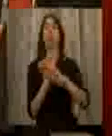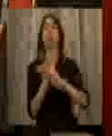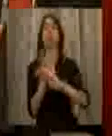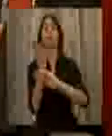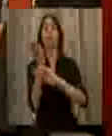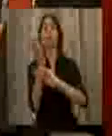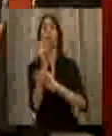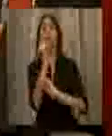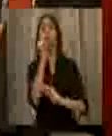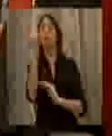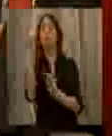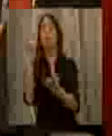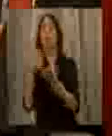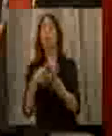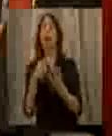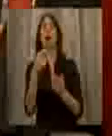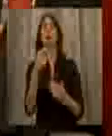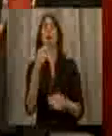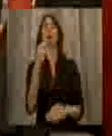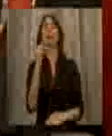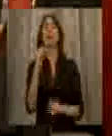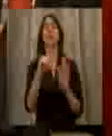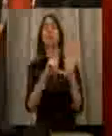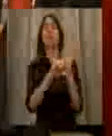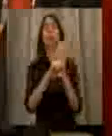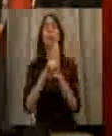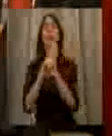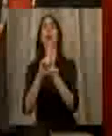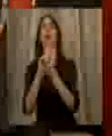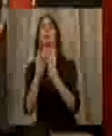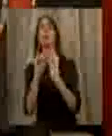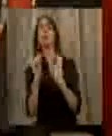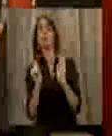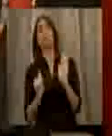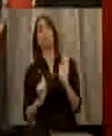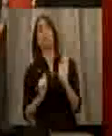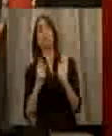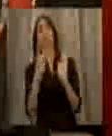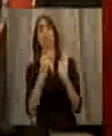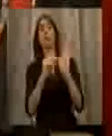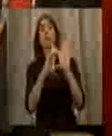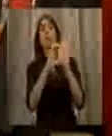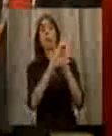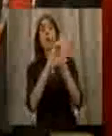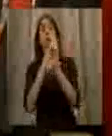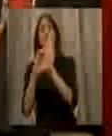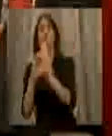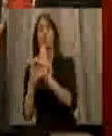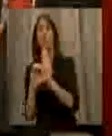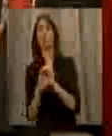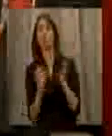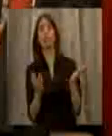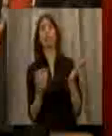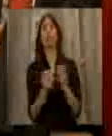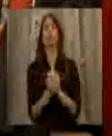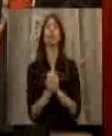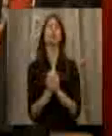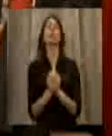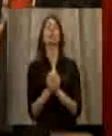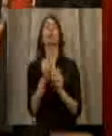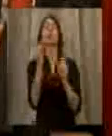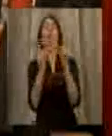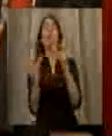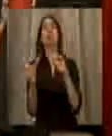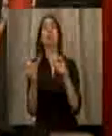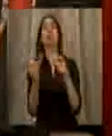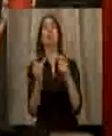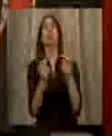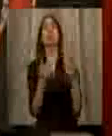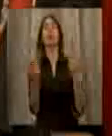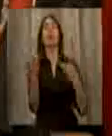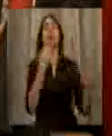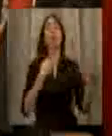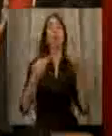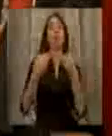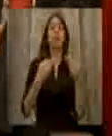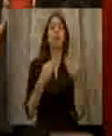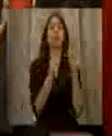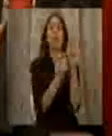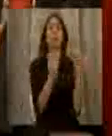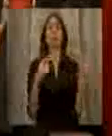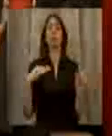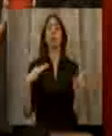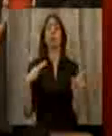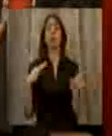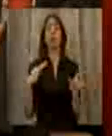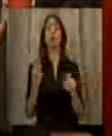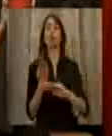constitucionalidad o no de leyes, y también, por supuesto, a través de las demandas de la ciudadanía o las solicitudes de la